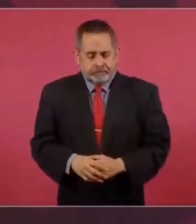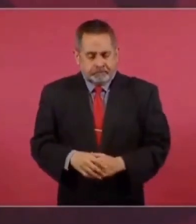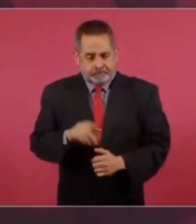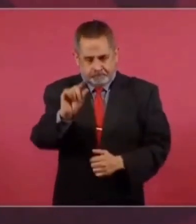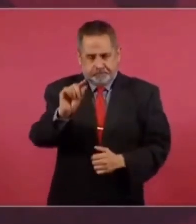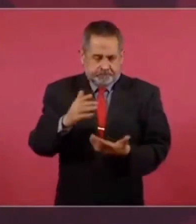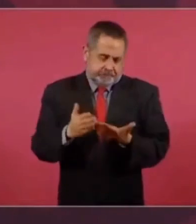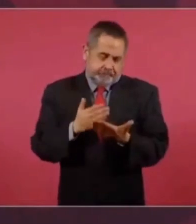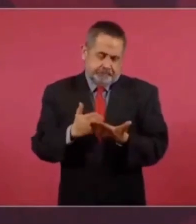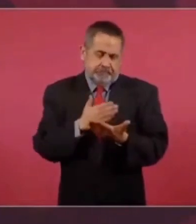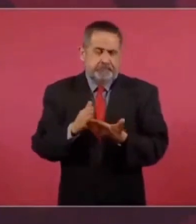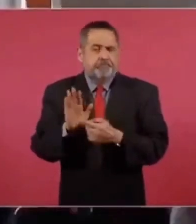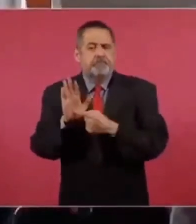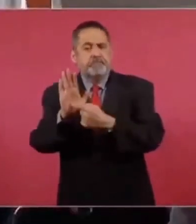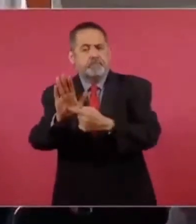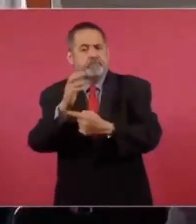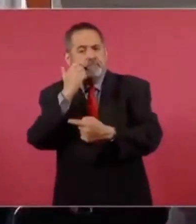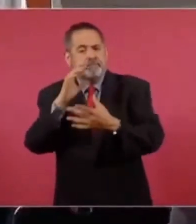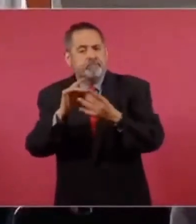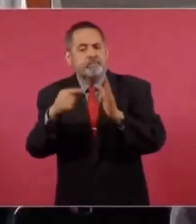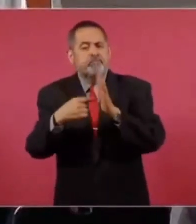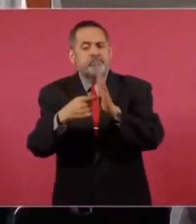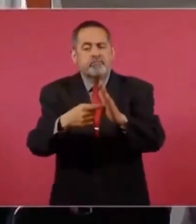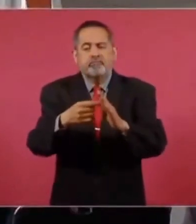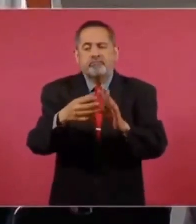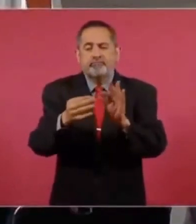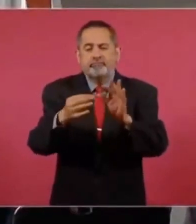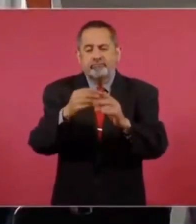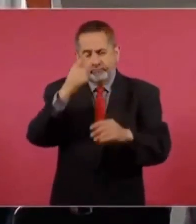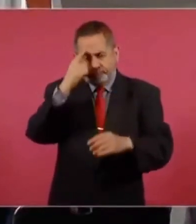mostrarles a los,